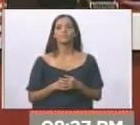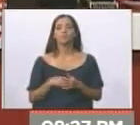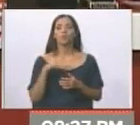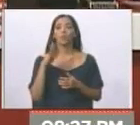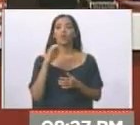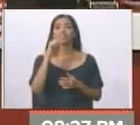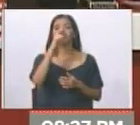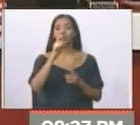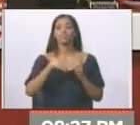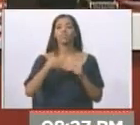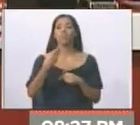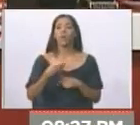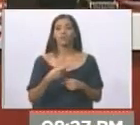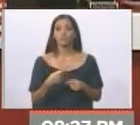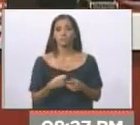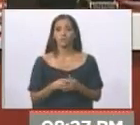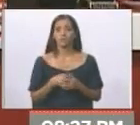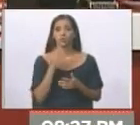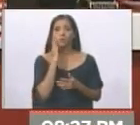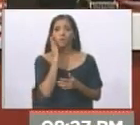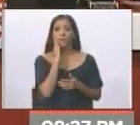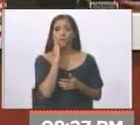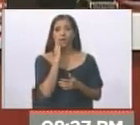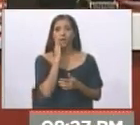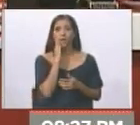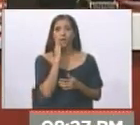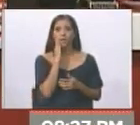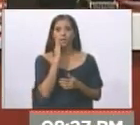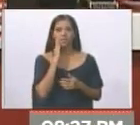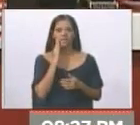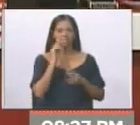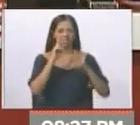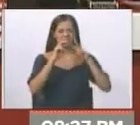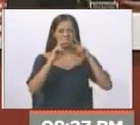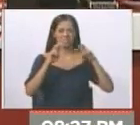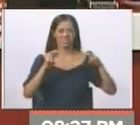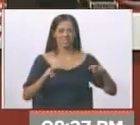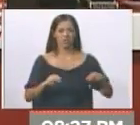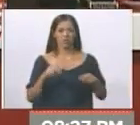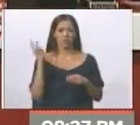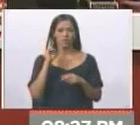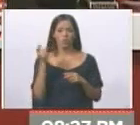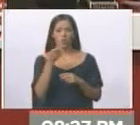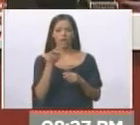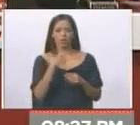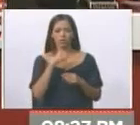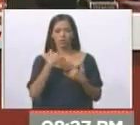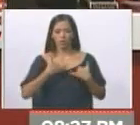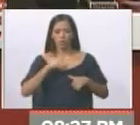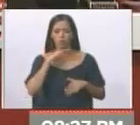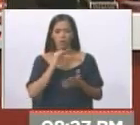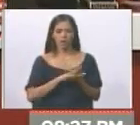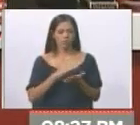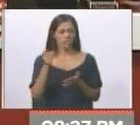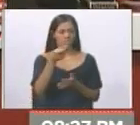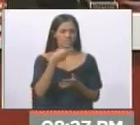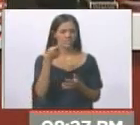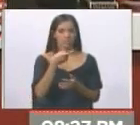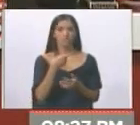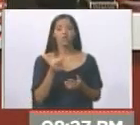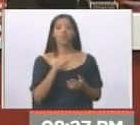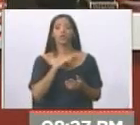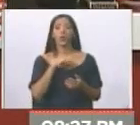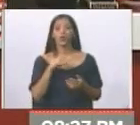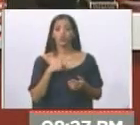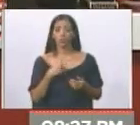40 años después, su mamá le dio la vuelta a Venezuela buscando el cadáver de su hijo. Y lo entregamos nosotros